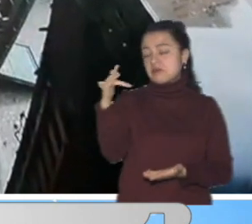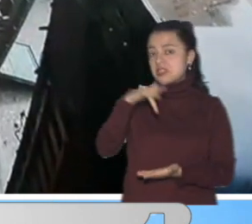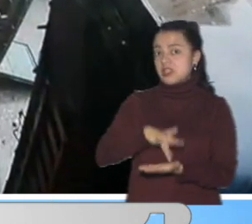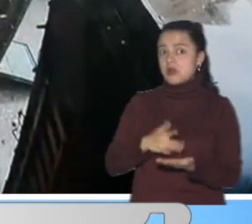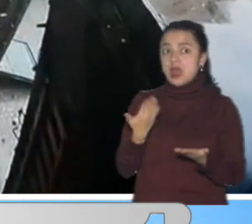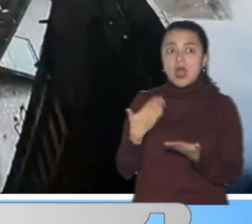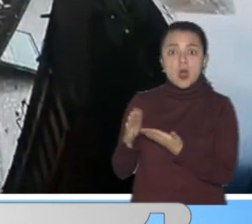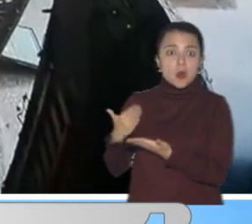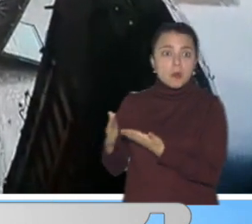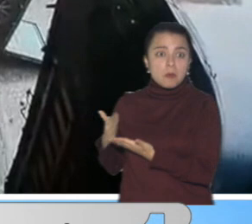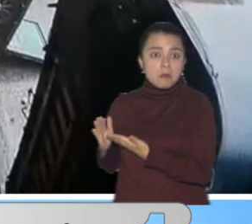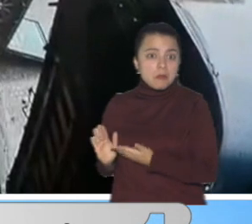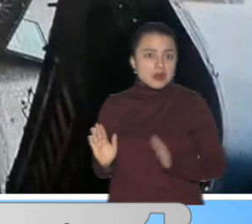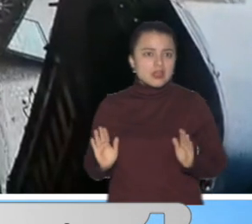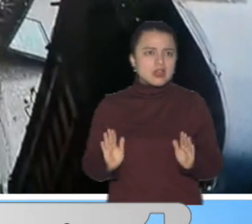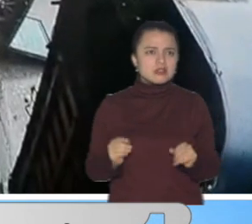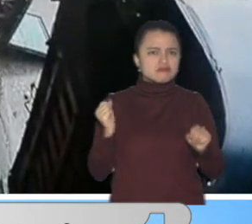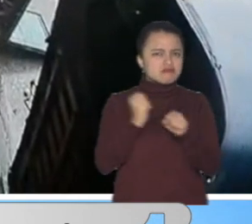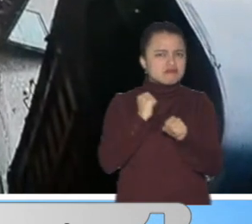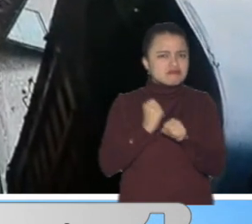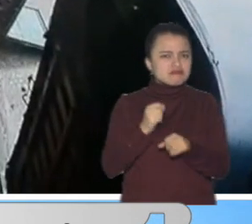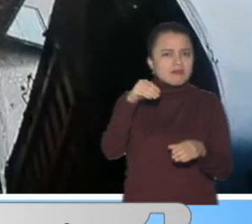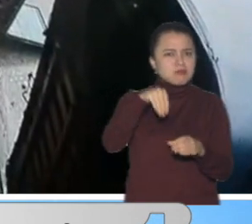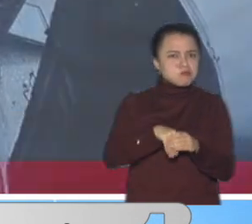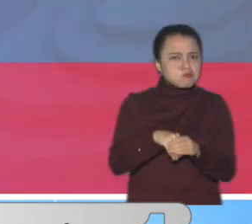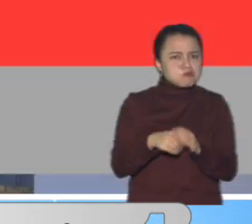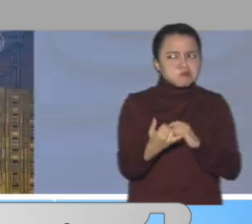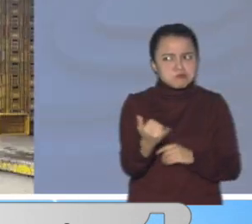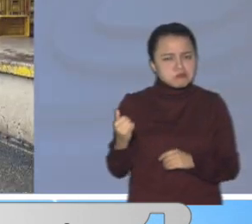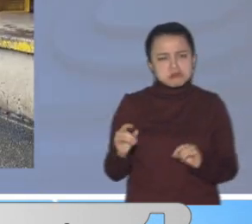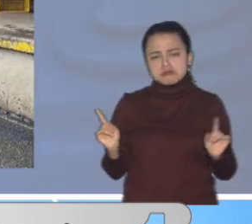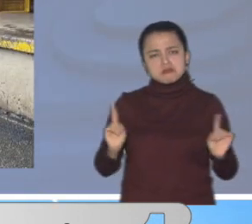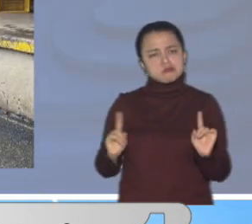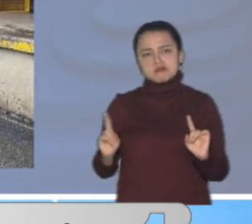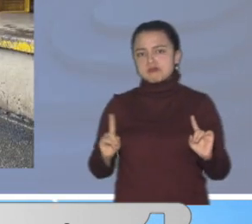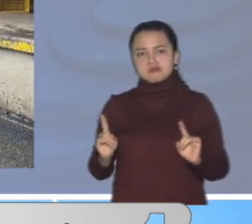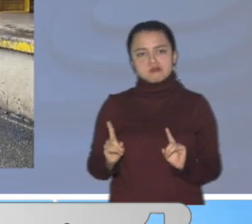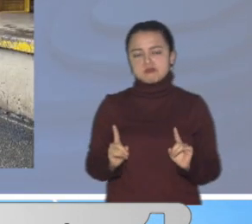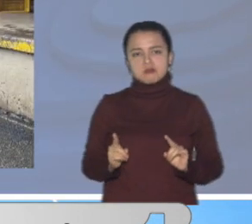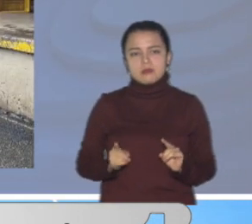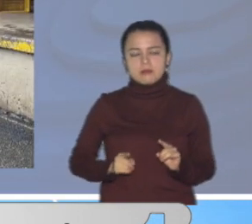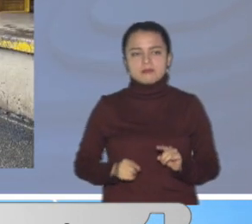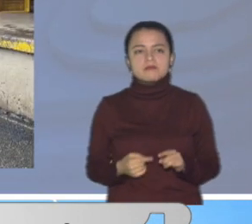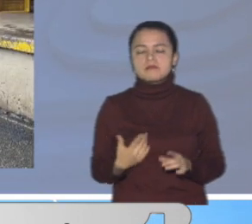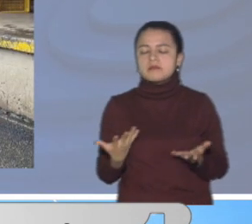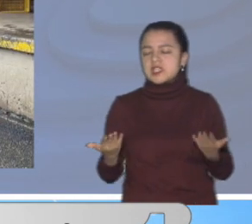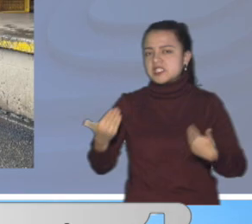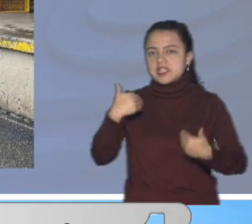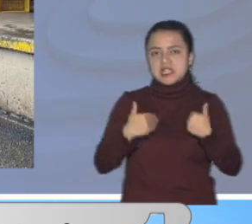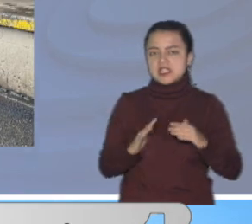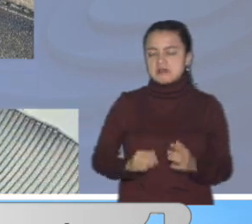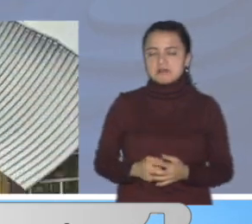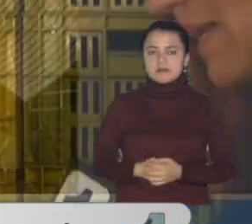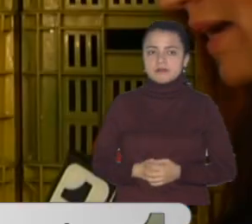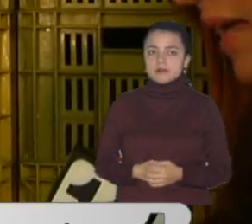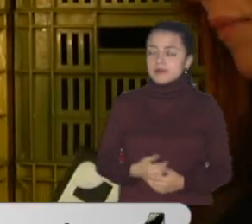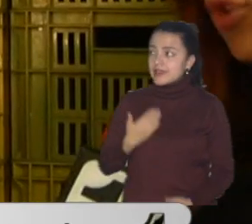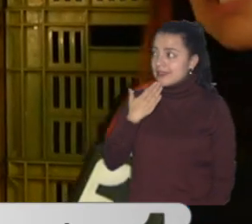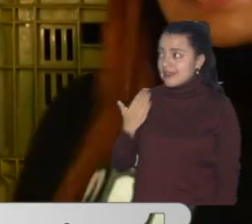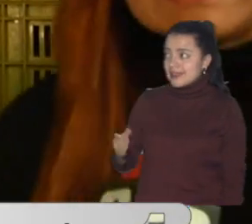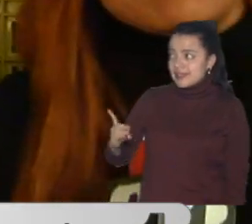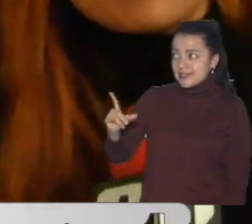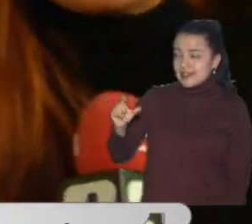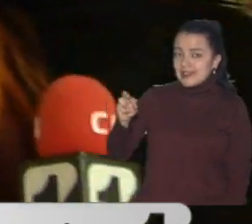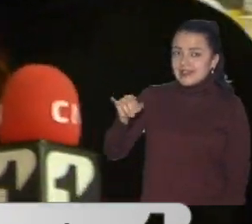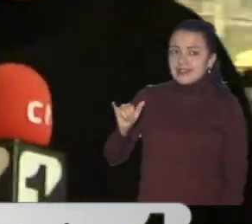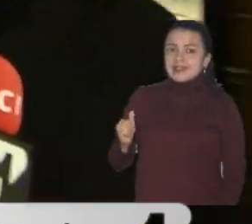no eran ni comerciantes ni auxiliar de carga, como mencionaron algunos medios, no hacían parte de la central mayorista. Muy bien, Dani Mariaca,